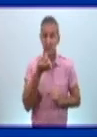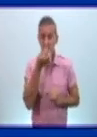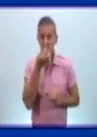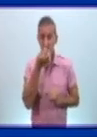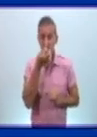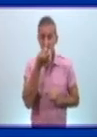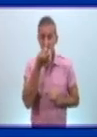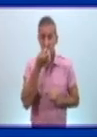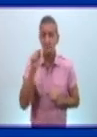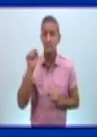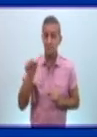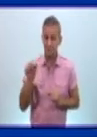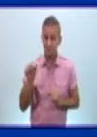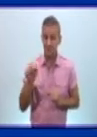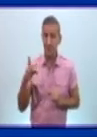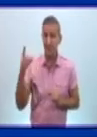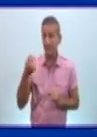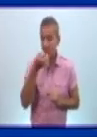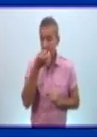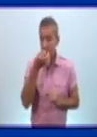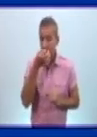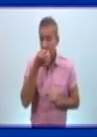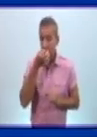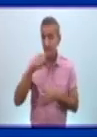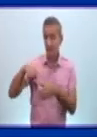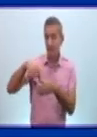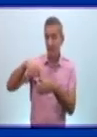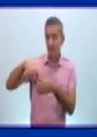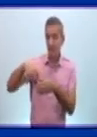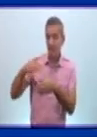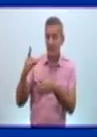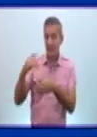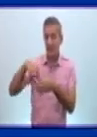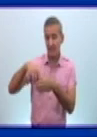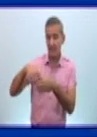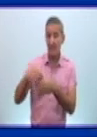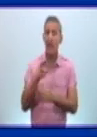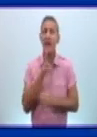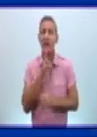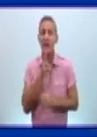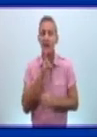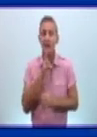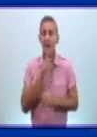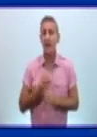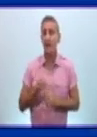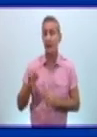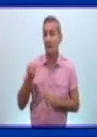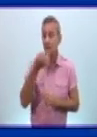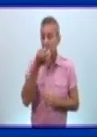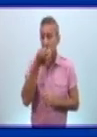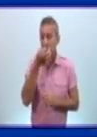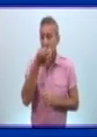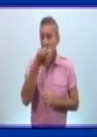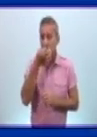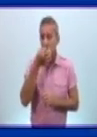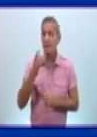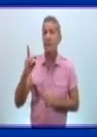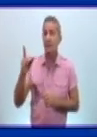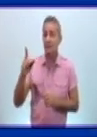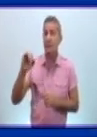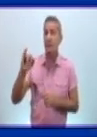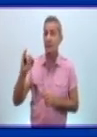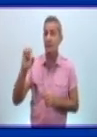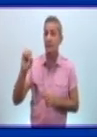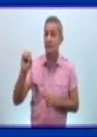es el que disuelve al agua. El etanol actúa en este caso como disolvente en esa